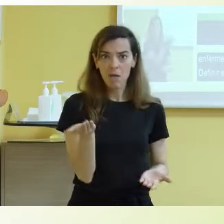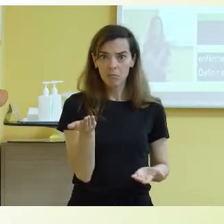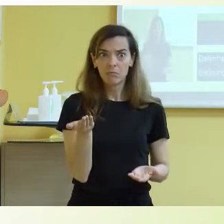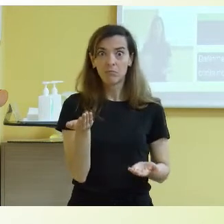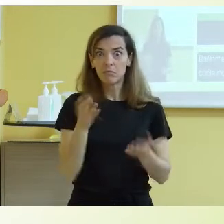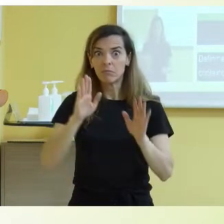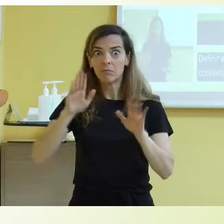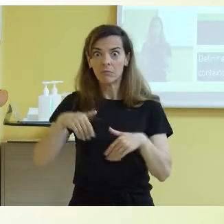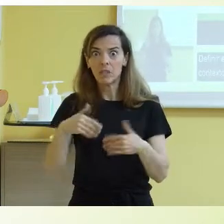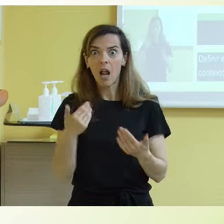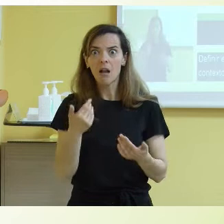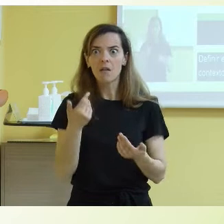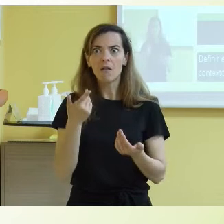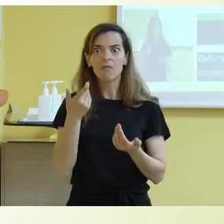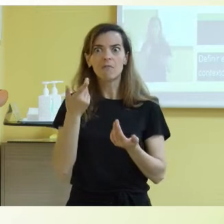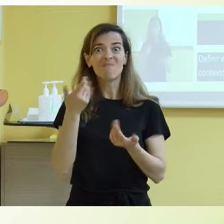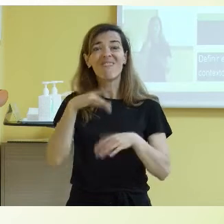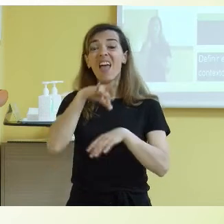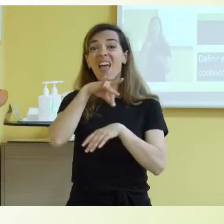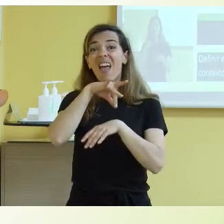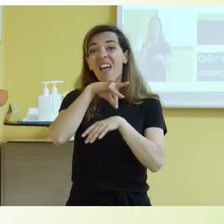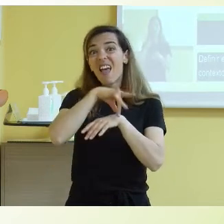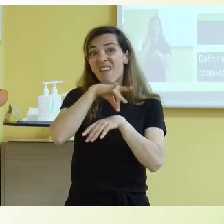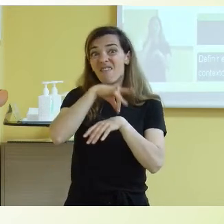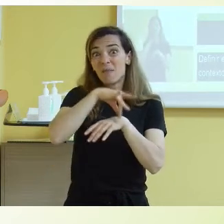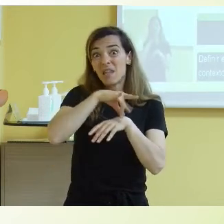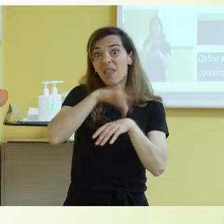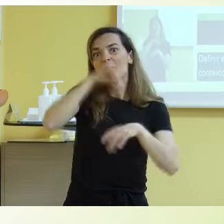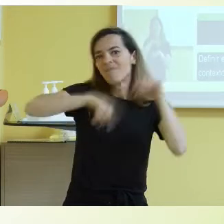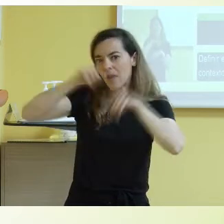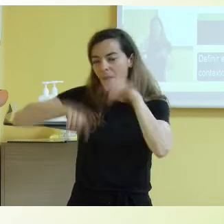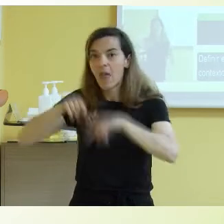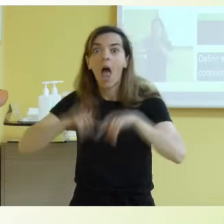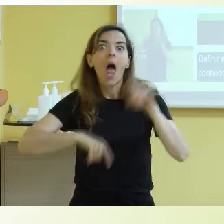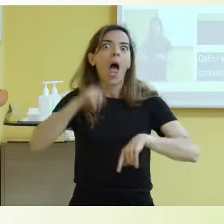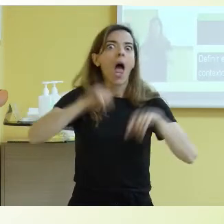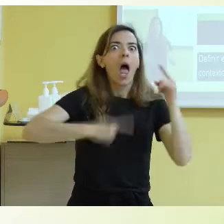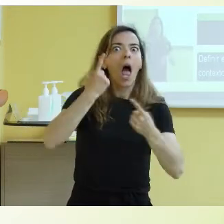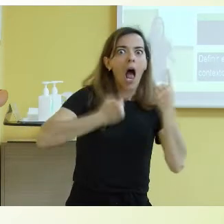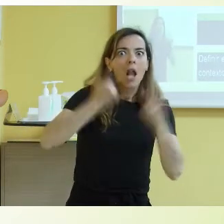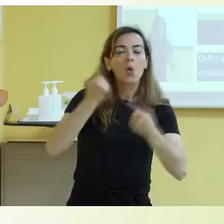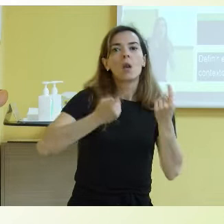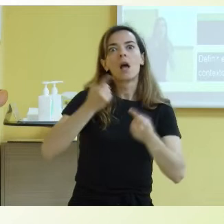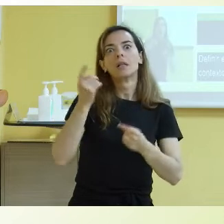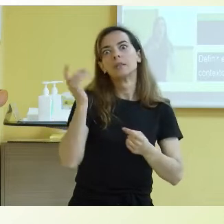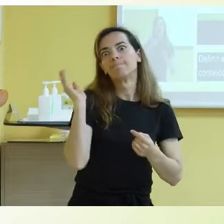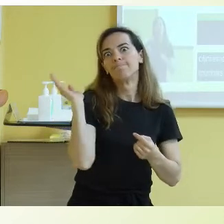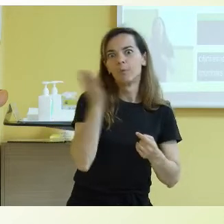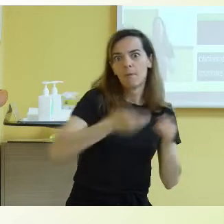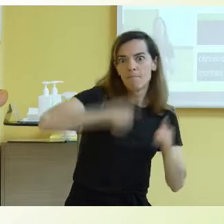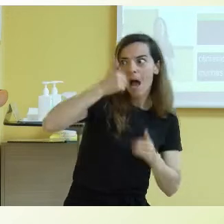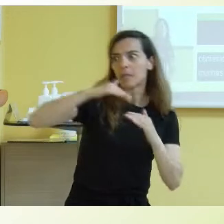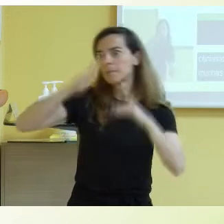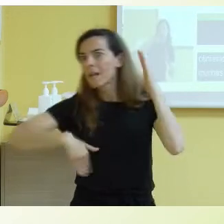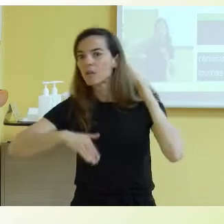aunque hay enfermedades de muy baja prevalencia, hay otras que son, digamos, de una prevalencia razonable, el límite que luego